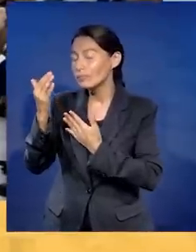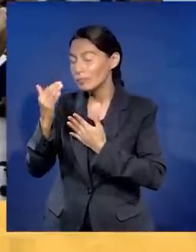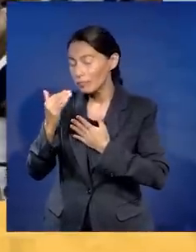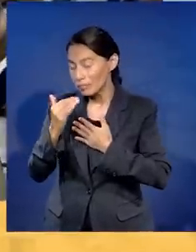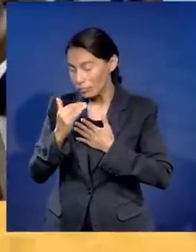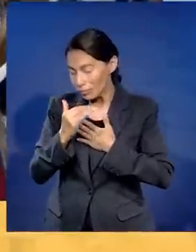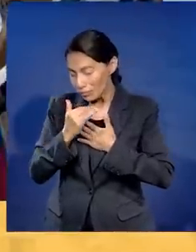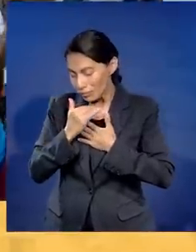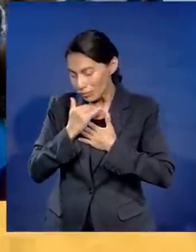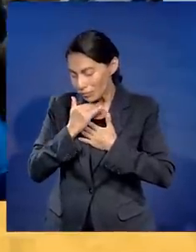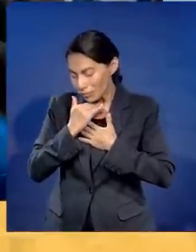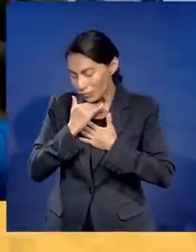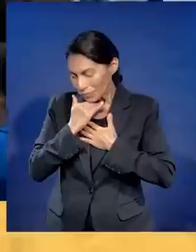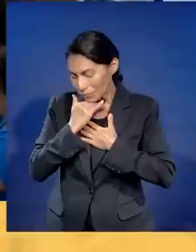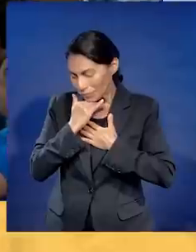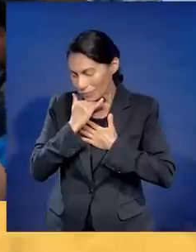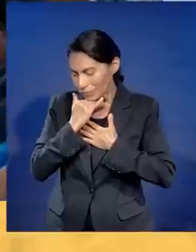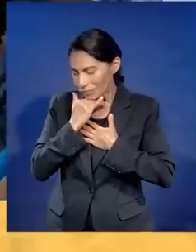ruego, mi